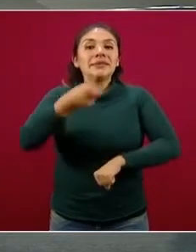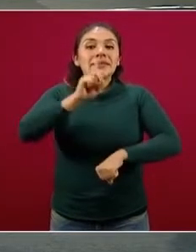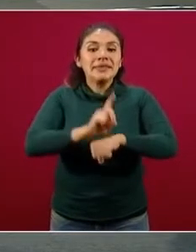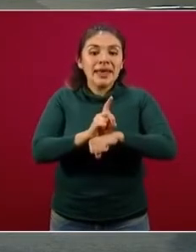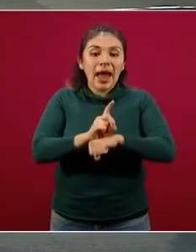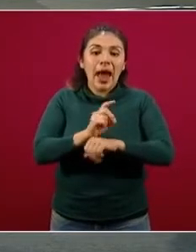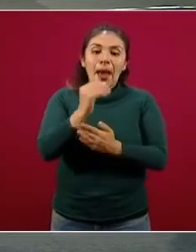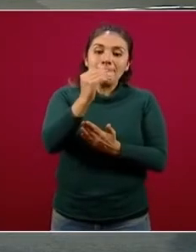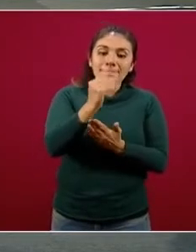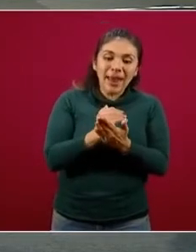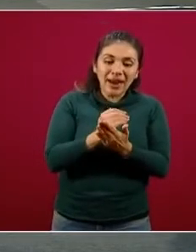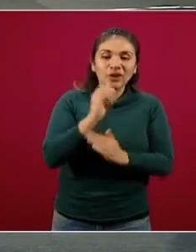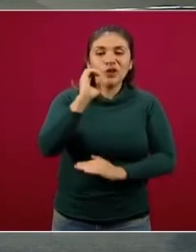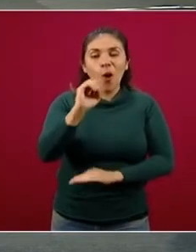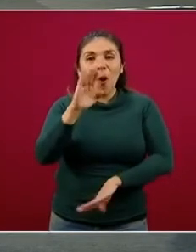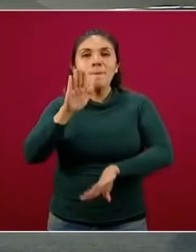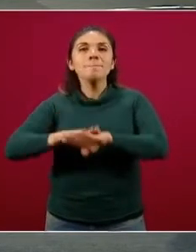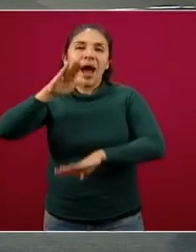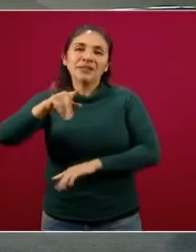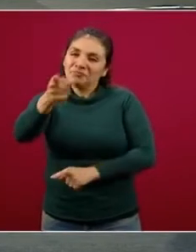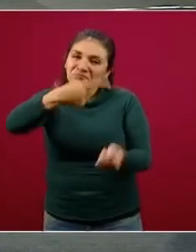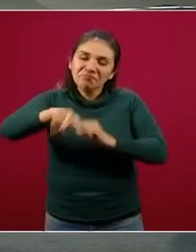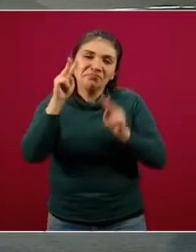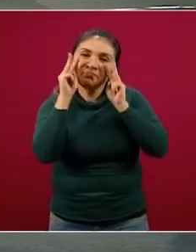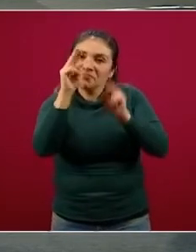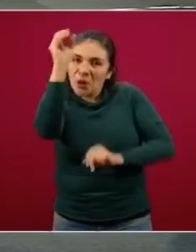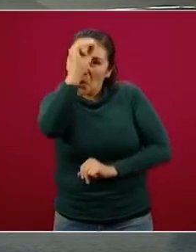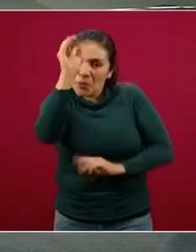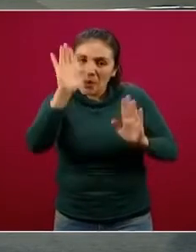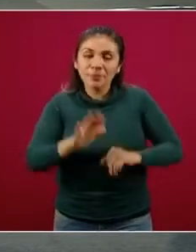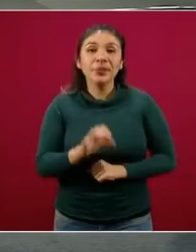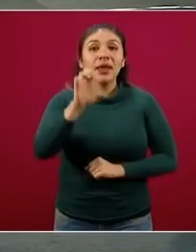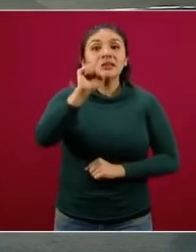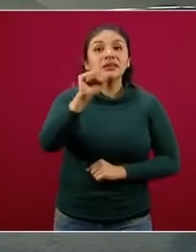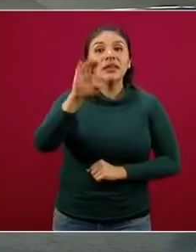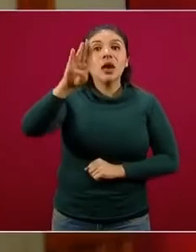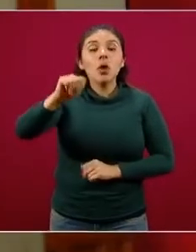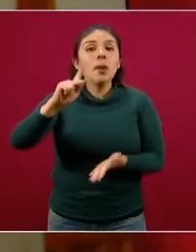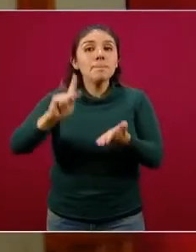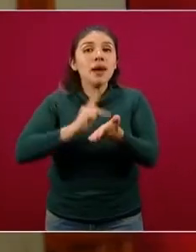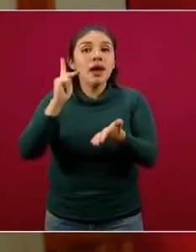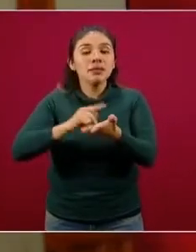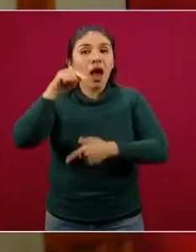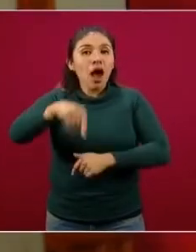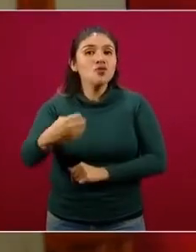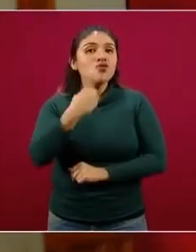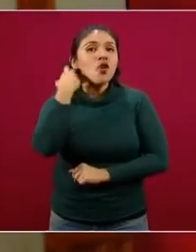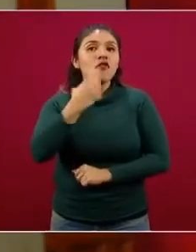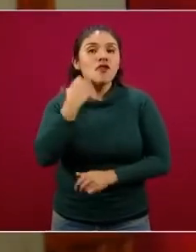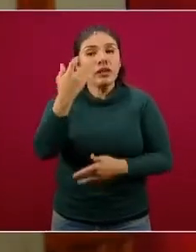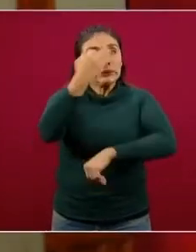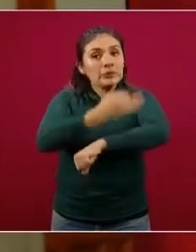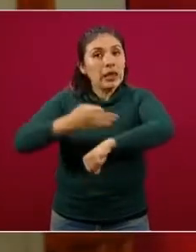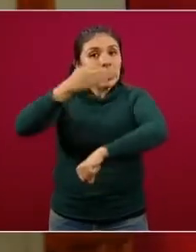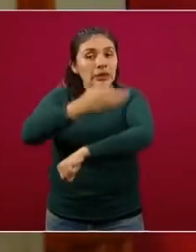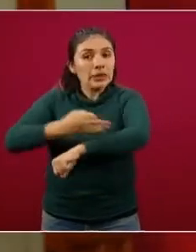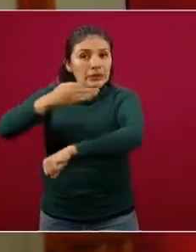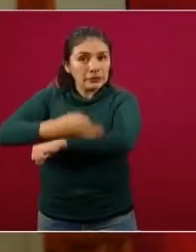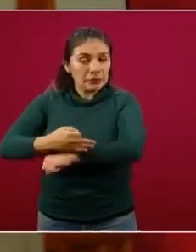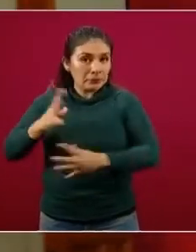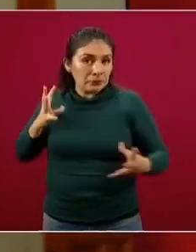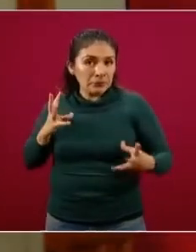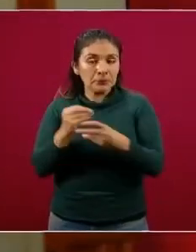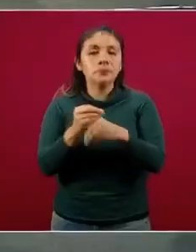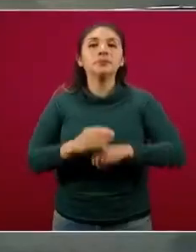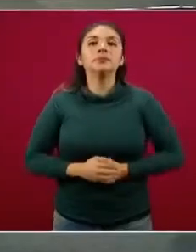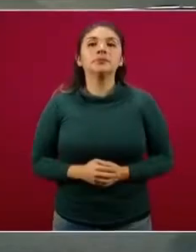¿no? Dependiendo de cómo lo querramos ver. 69 conferencias vespertinas, las que ya se han llevado a cabo